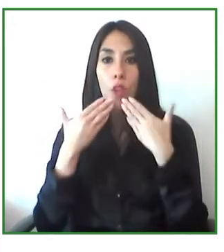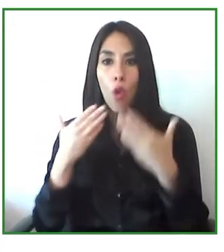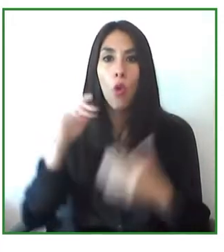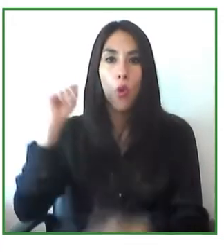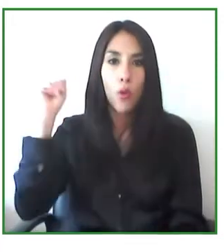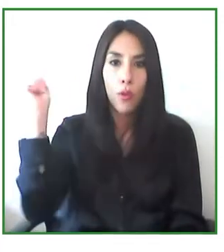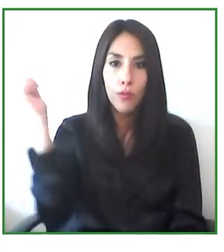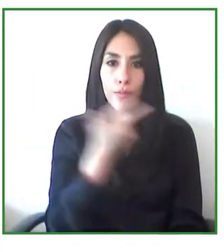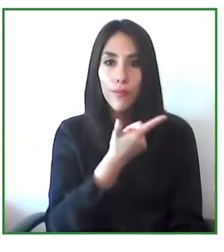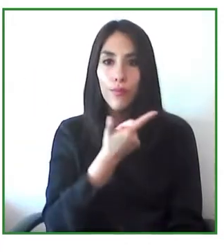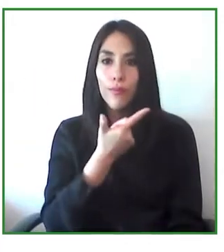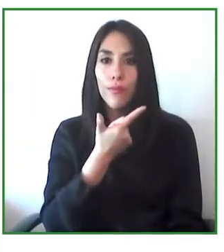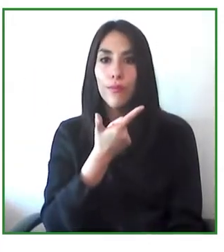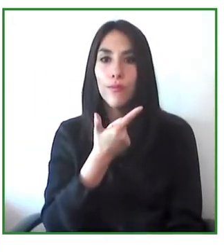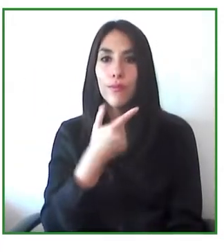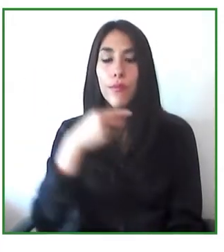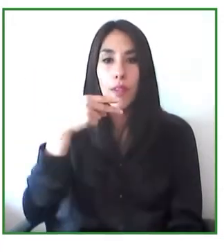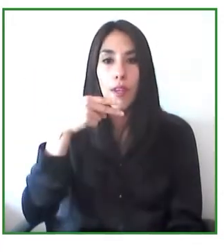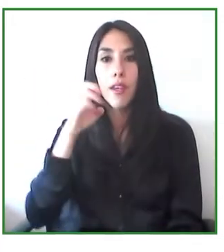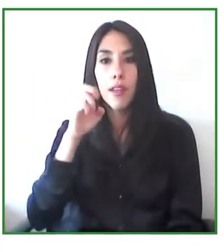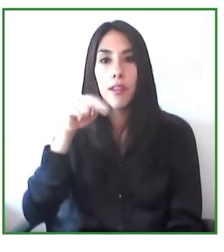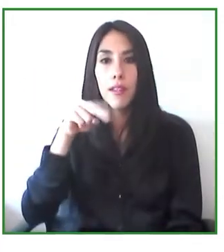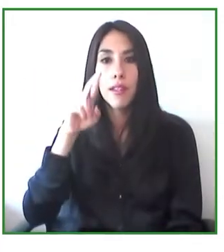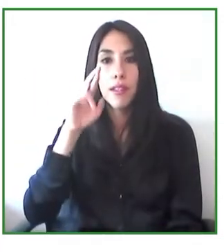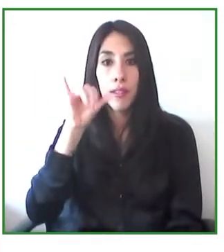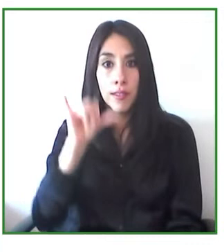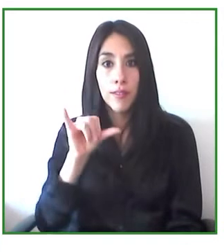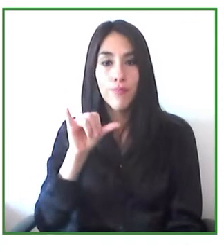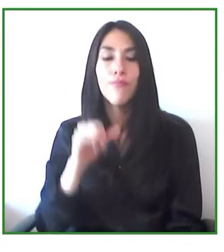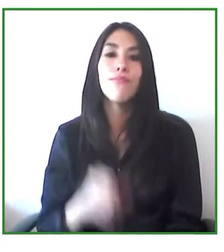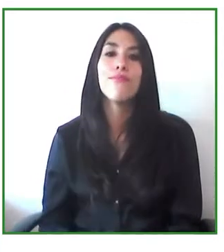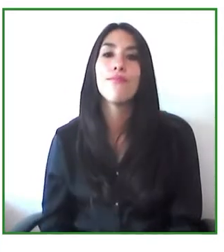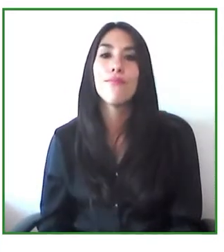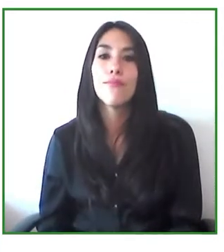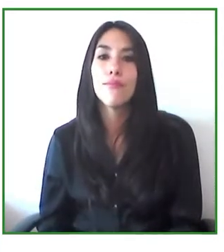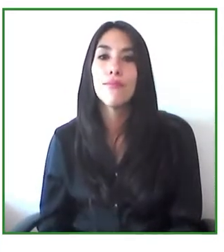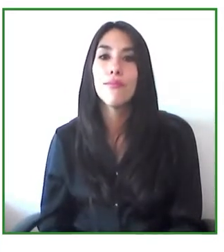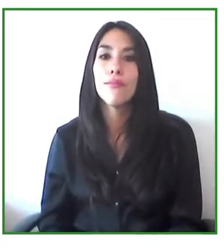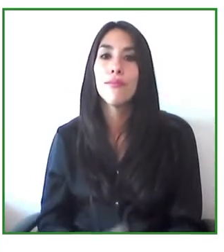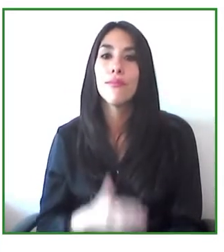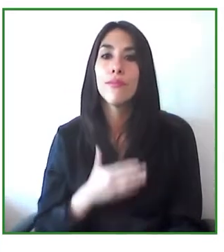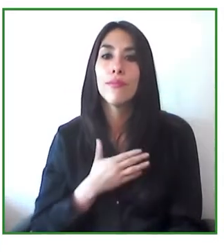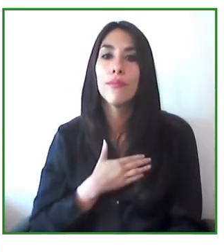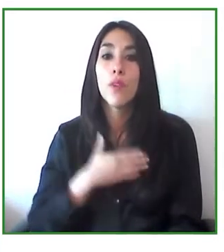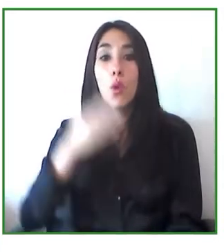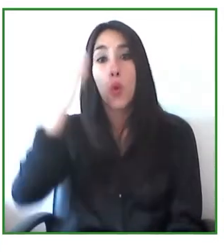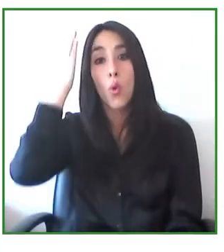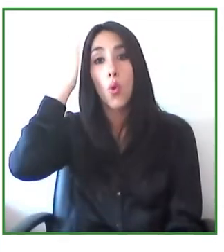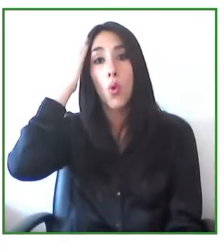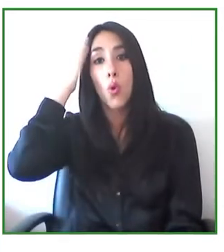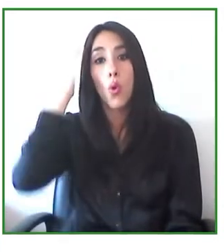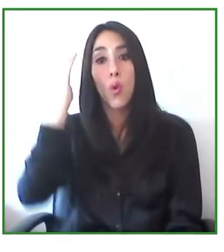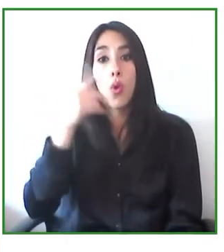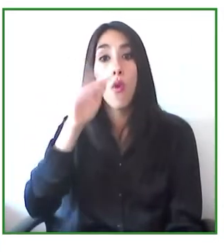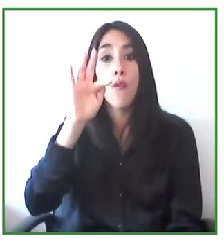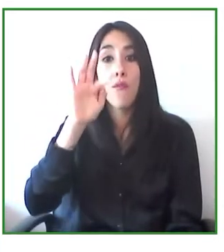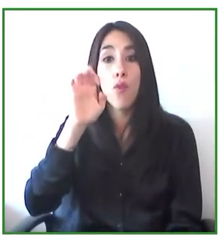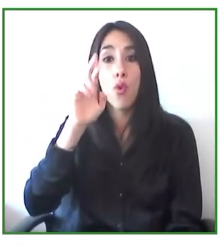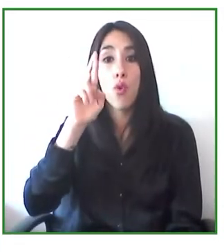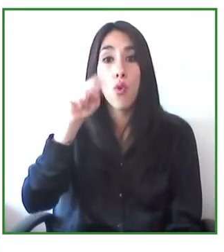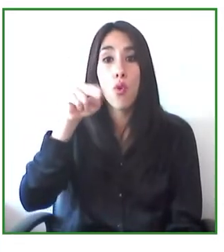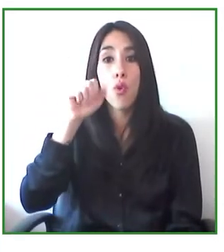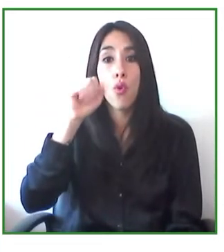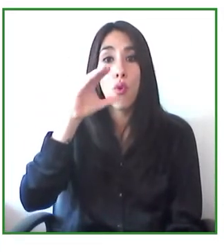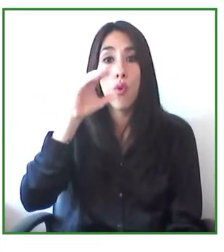Y bueno, sabemos que FENASCOL es el Movimiento Asociativo de Personas con Discapacidad